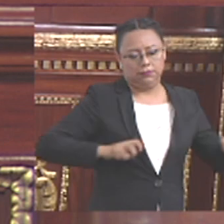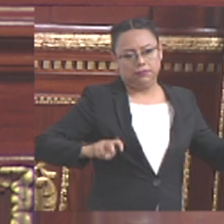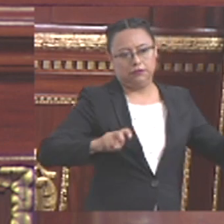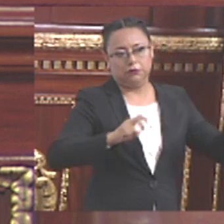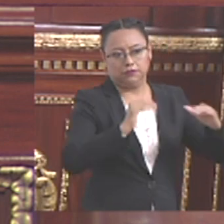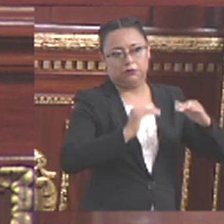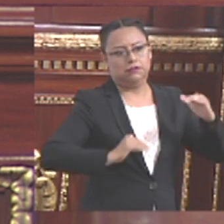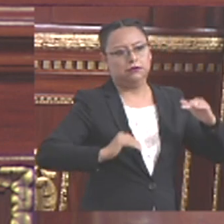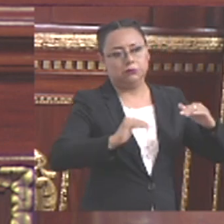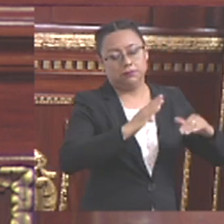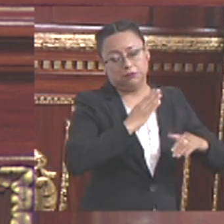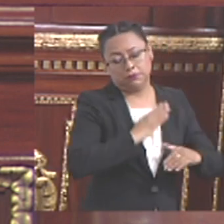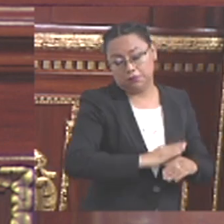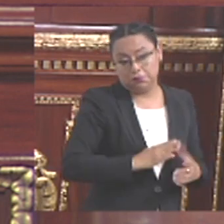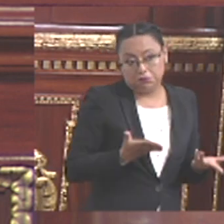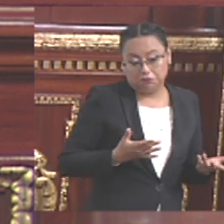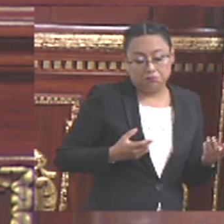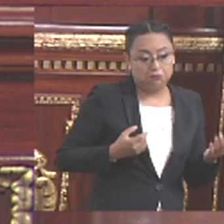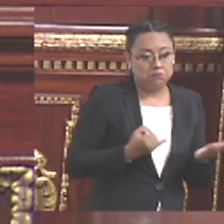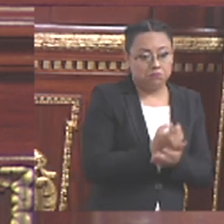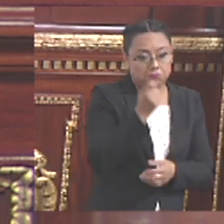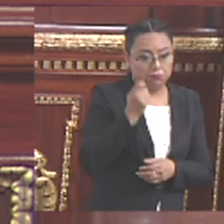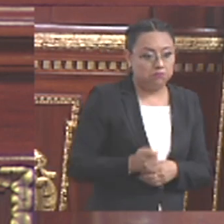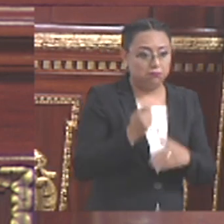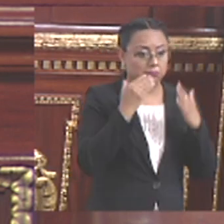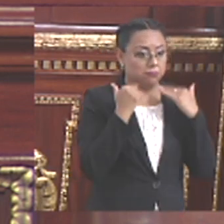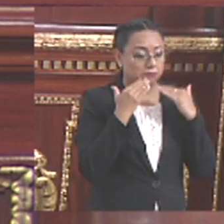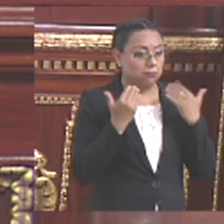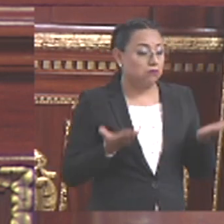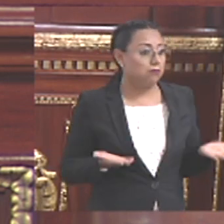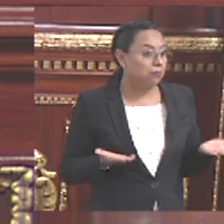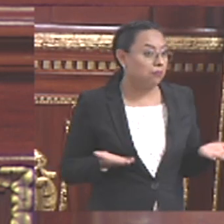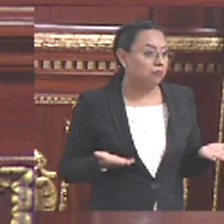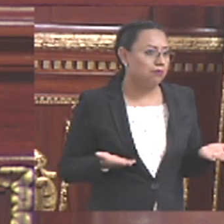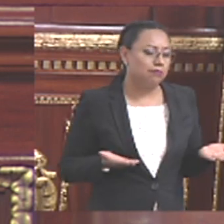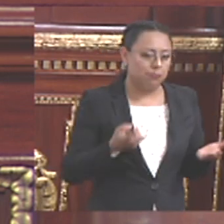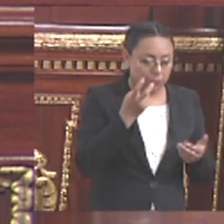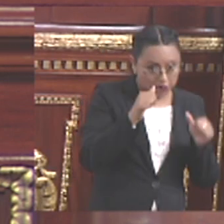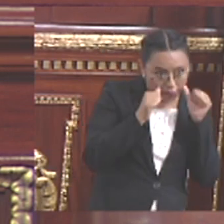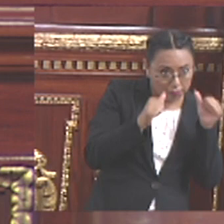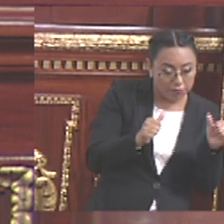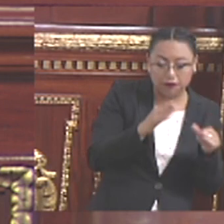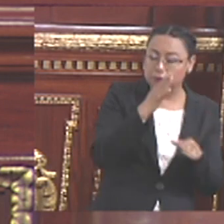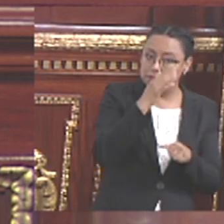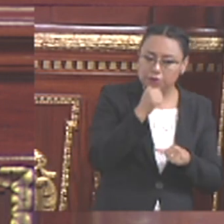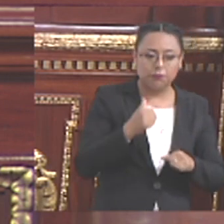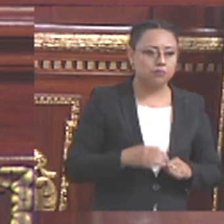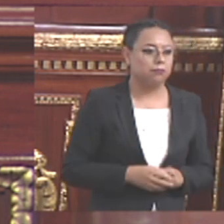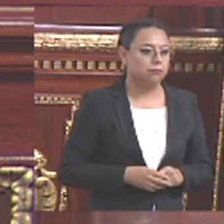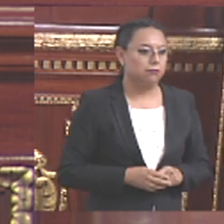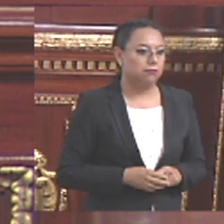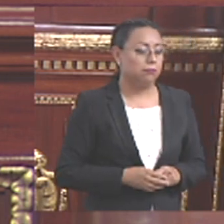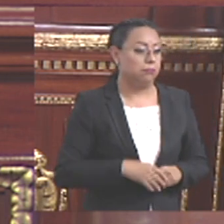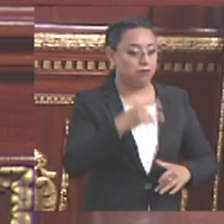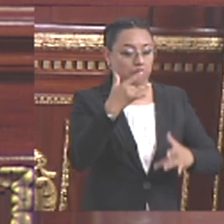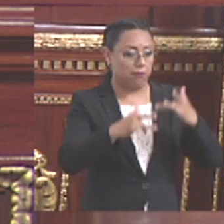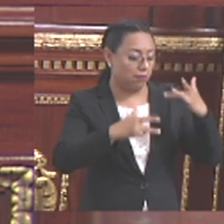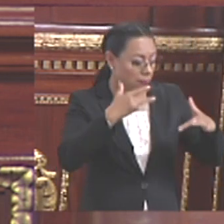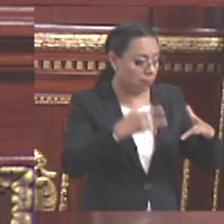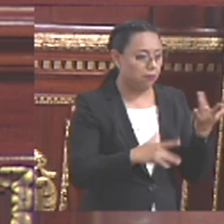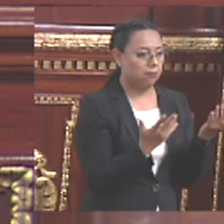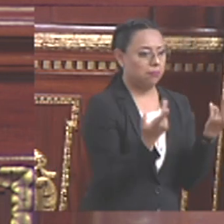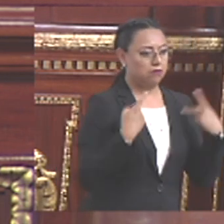no se puede atender. No utilicen el dolor ajeno, no utilicen la